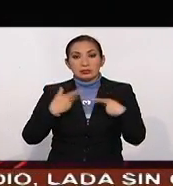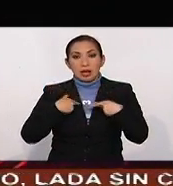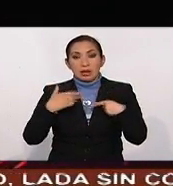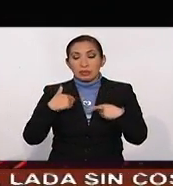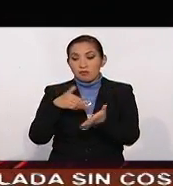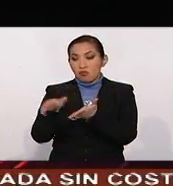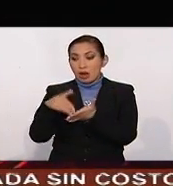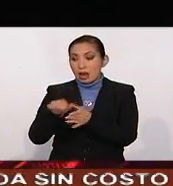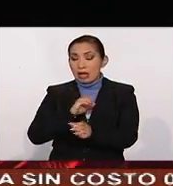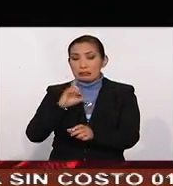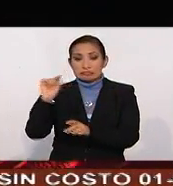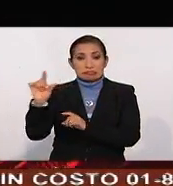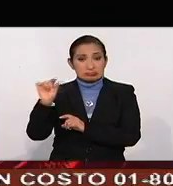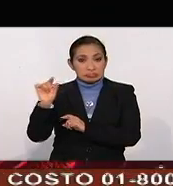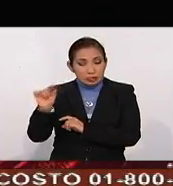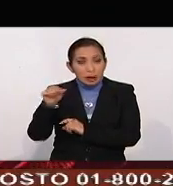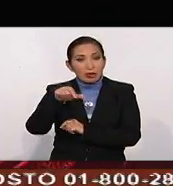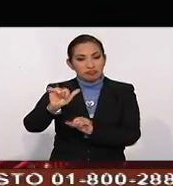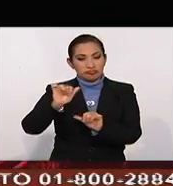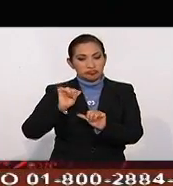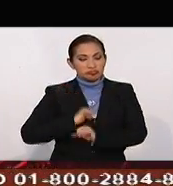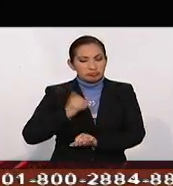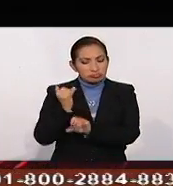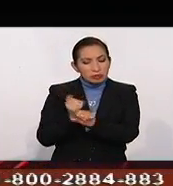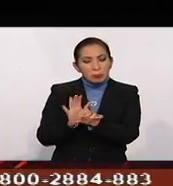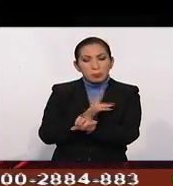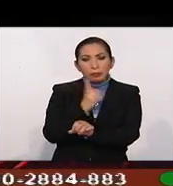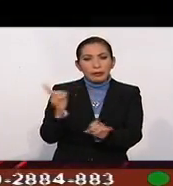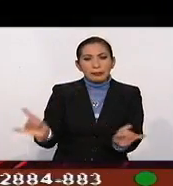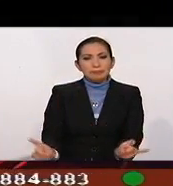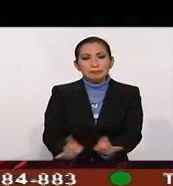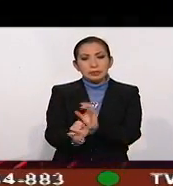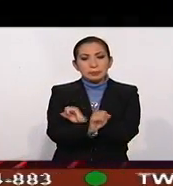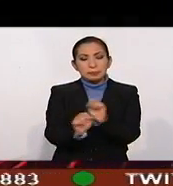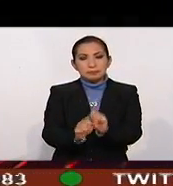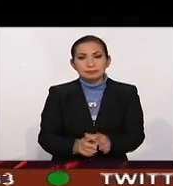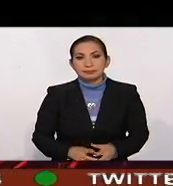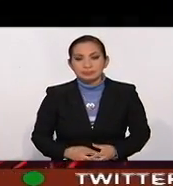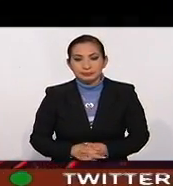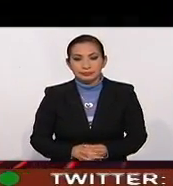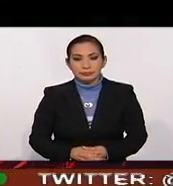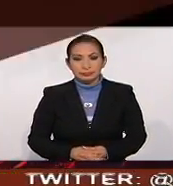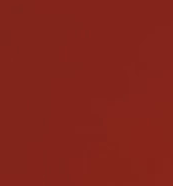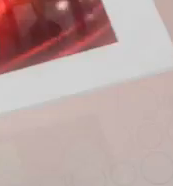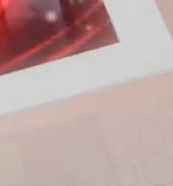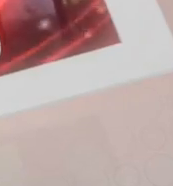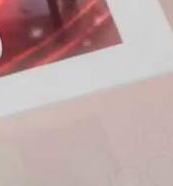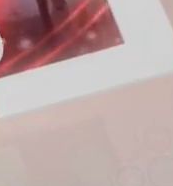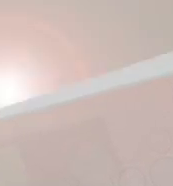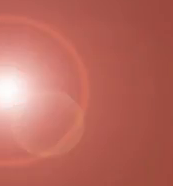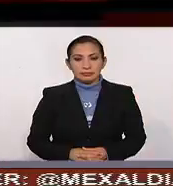fueron desalojadas de la zona. Las autoridades investigan la causa ya de esta explosión.